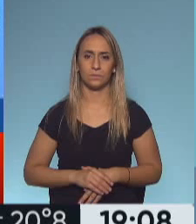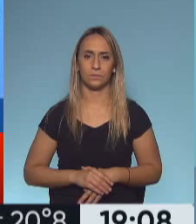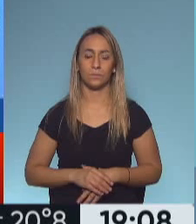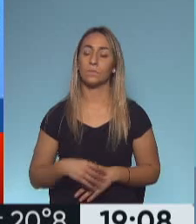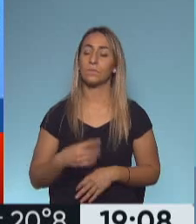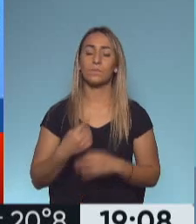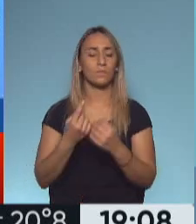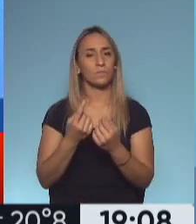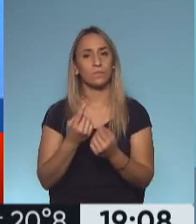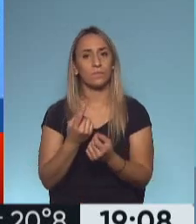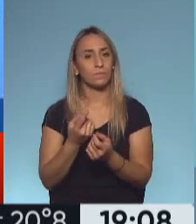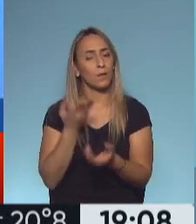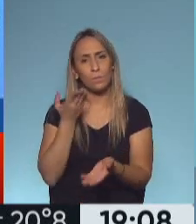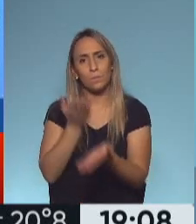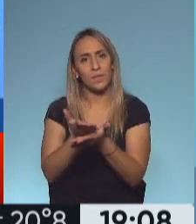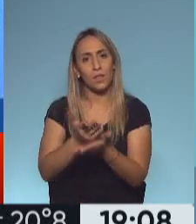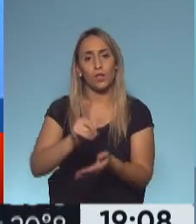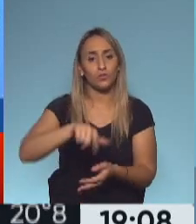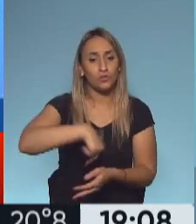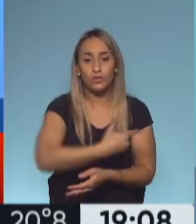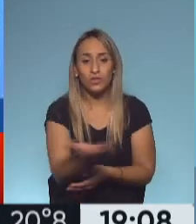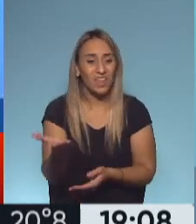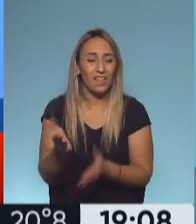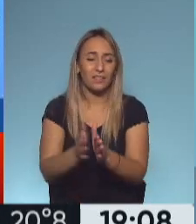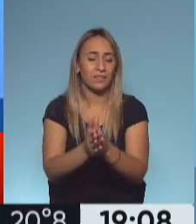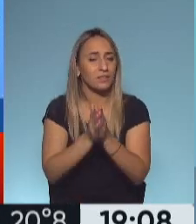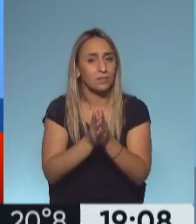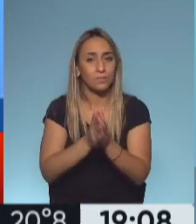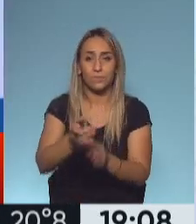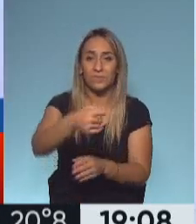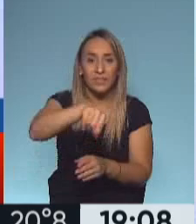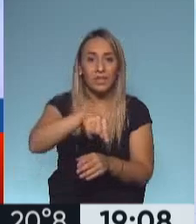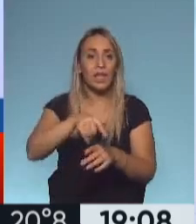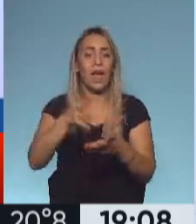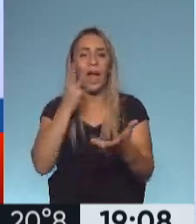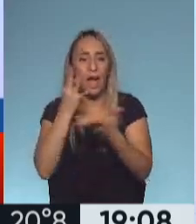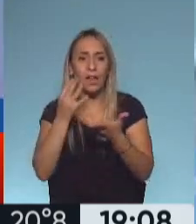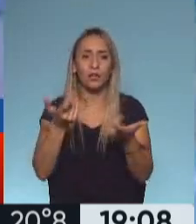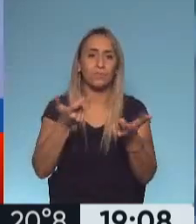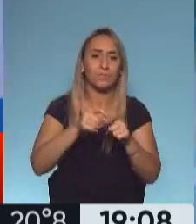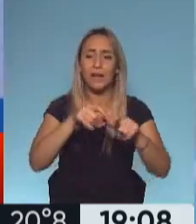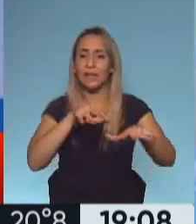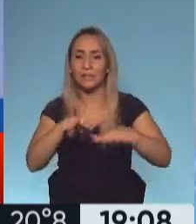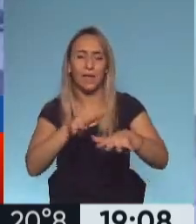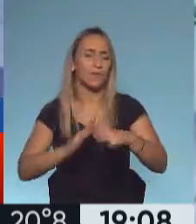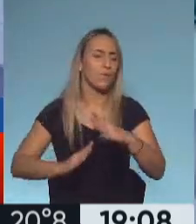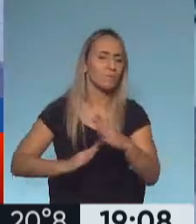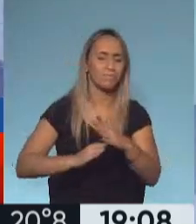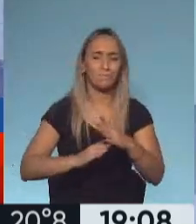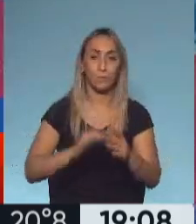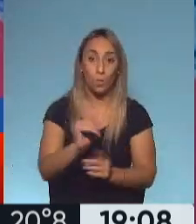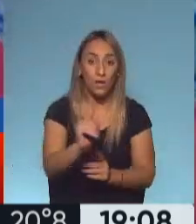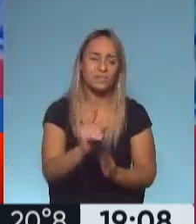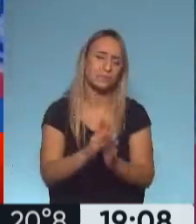Necesitamos pedirle a la sociedad que evitemos toda actividad que no sea prioritaria, que hagamos lo